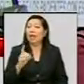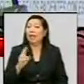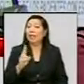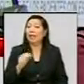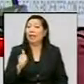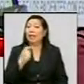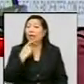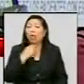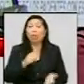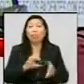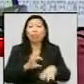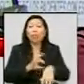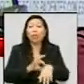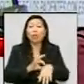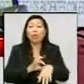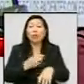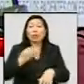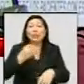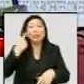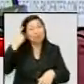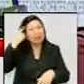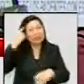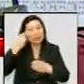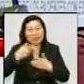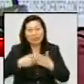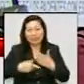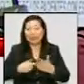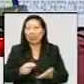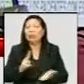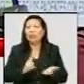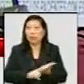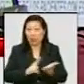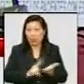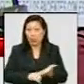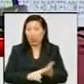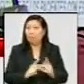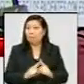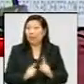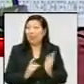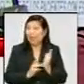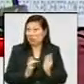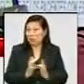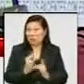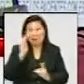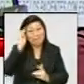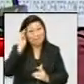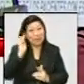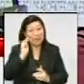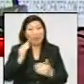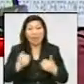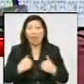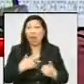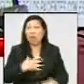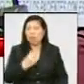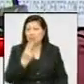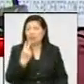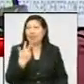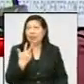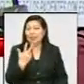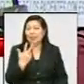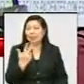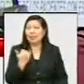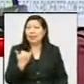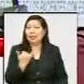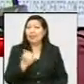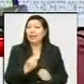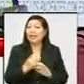por neurocirujanos en el hospital Revagliati. A la niña en ese tiempo, actualmente tiene 23 años, a